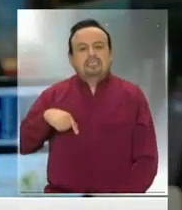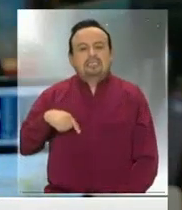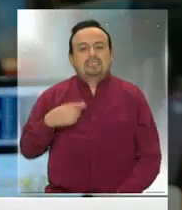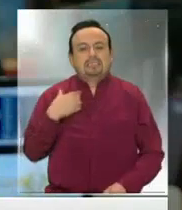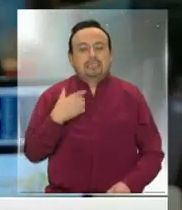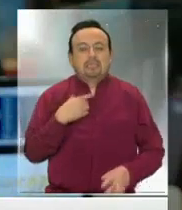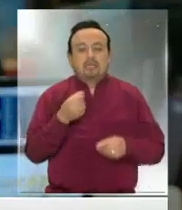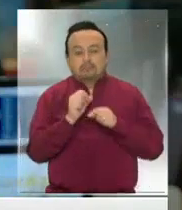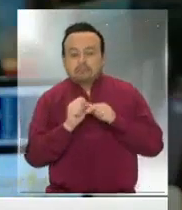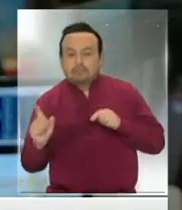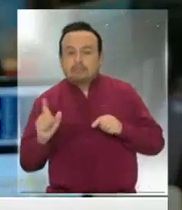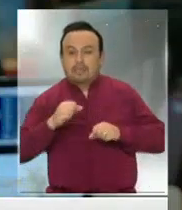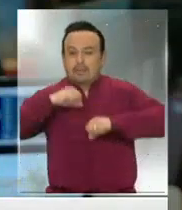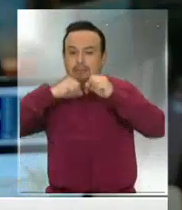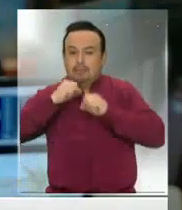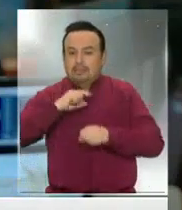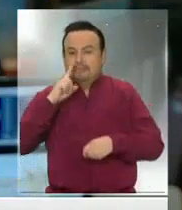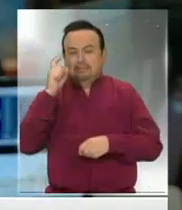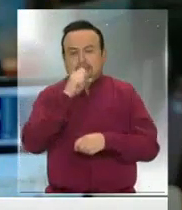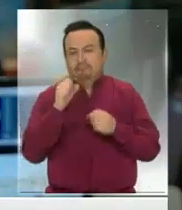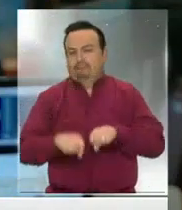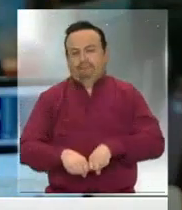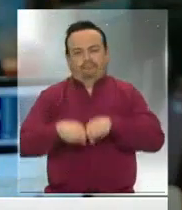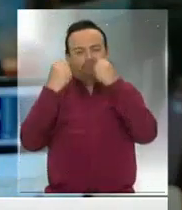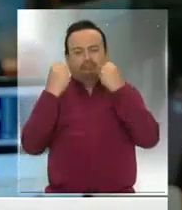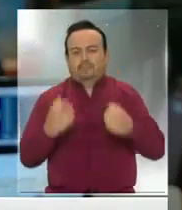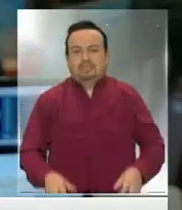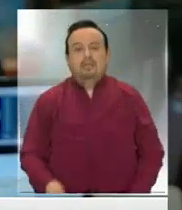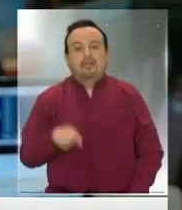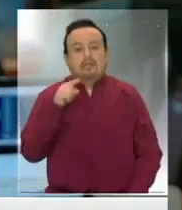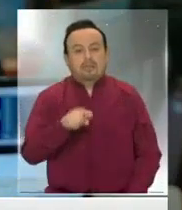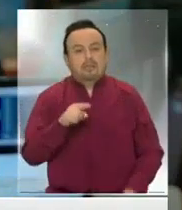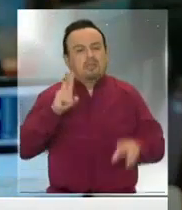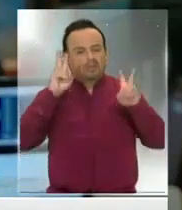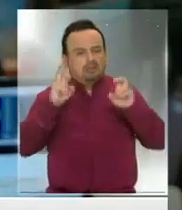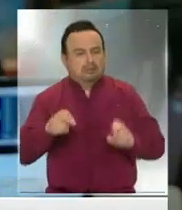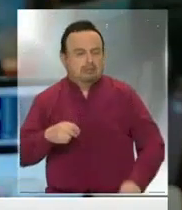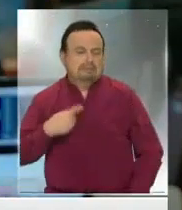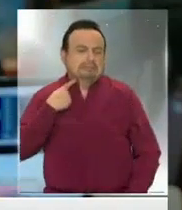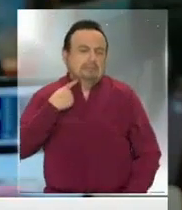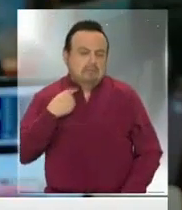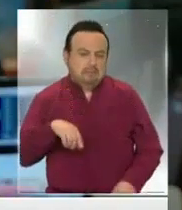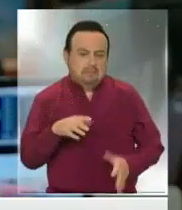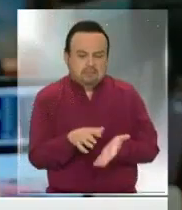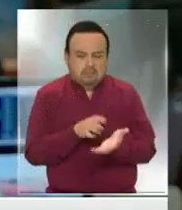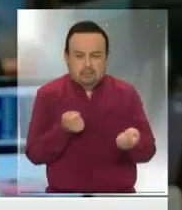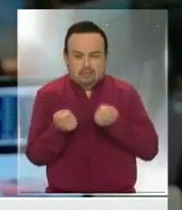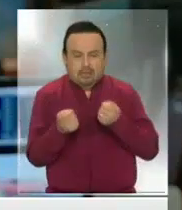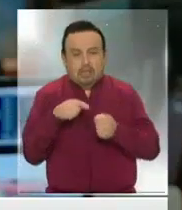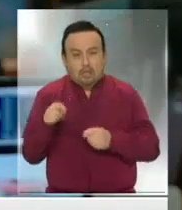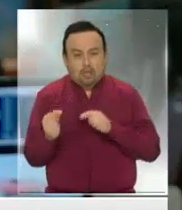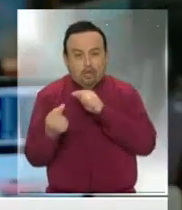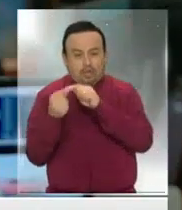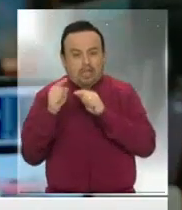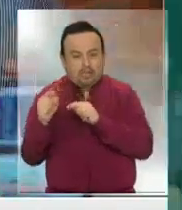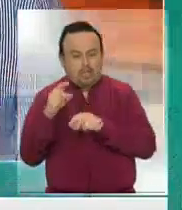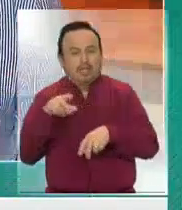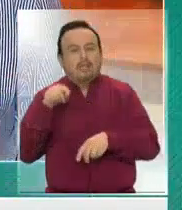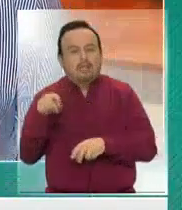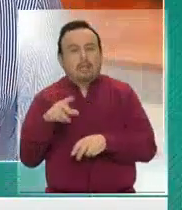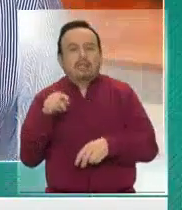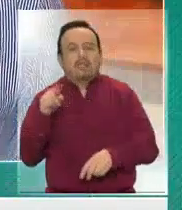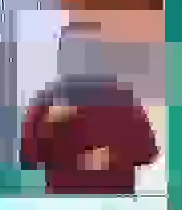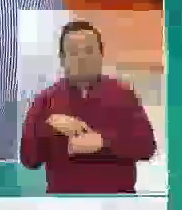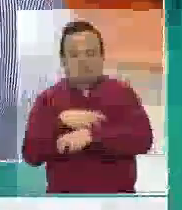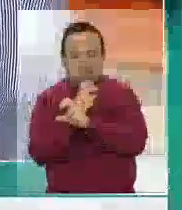pymes están muy complicadas o ya directamente quebrando. Para hablar de los efectos económicos, estamos en contacto a esta hora en vivo con el expresidente del